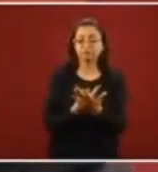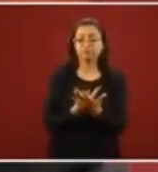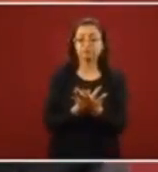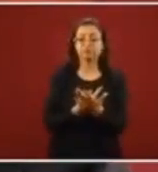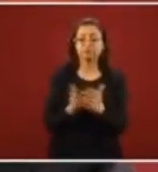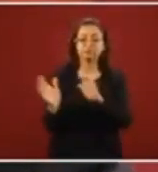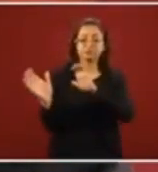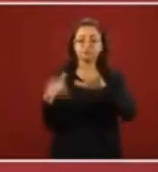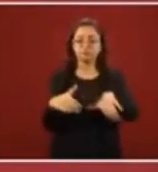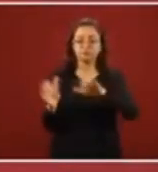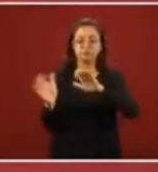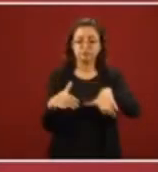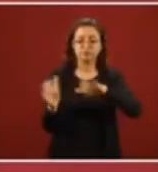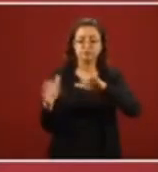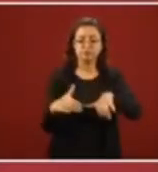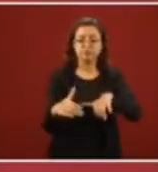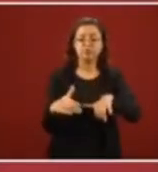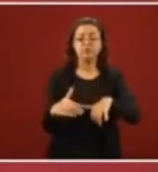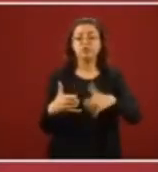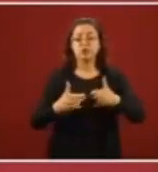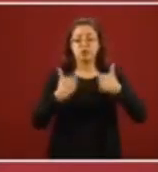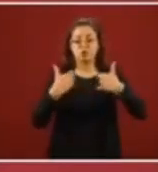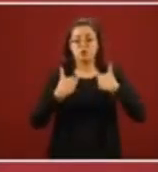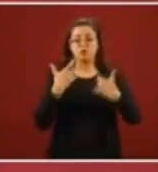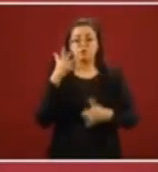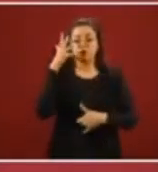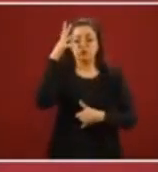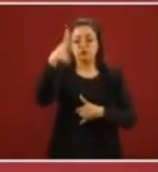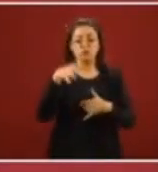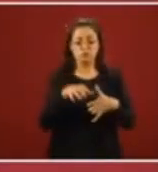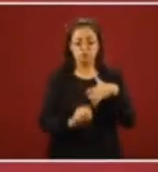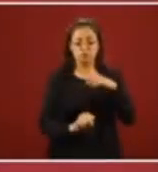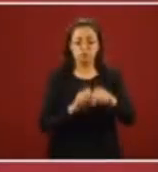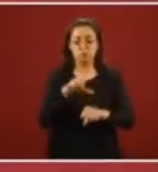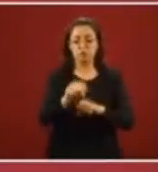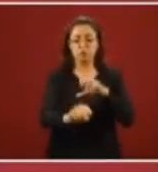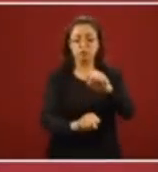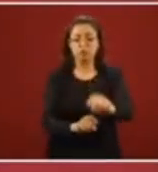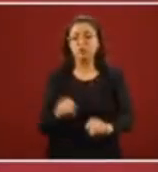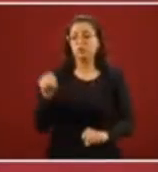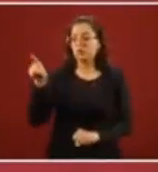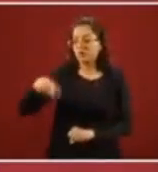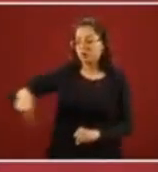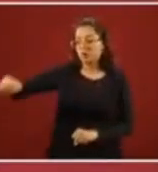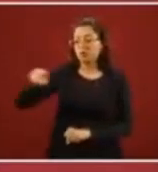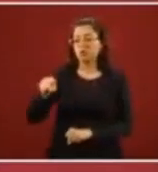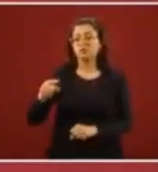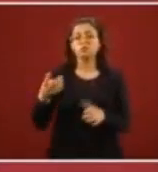en el programa Jóvenes Construyendo el Futuro, que están trabajando como aprendices.